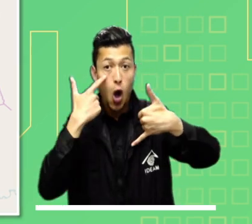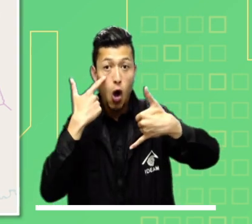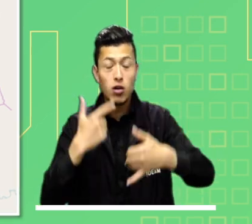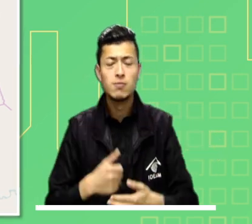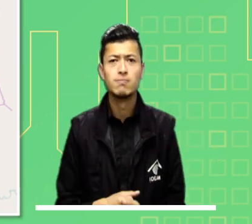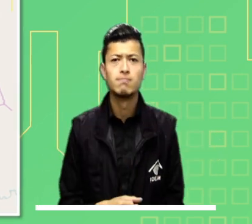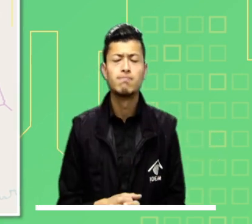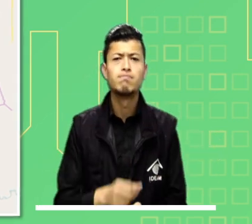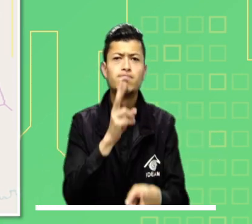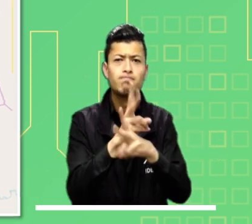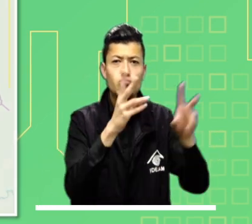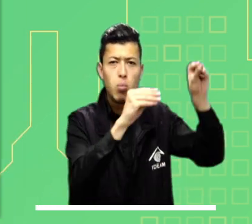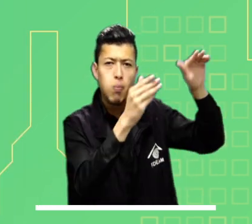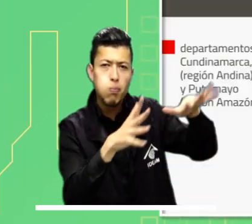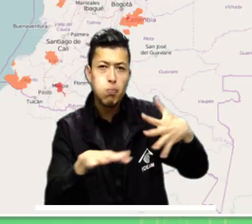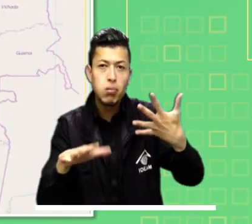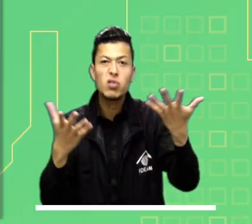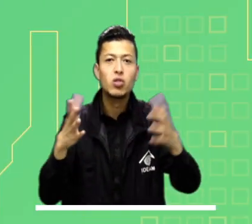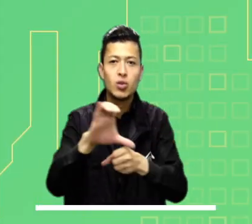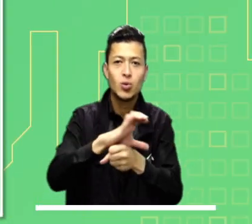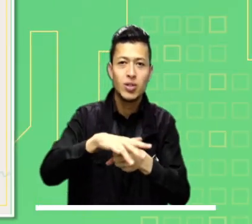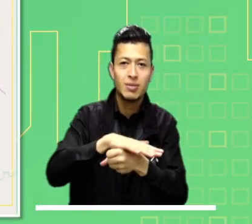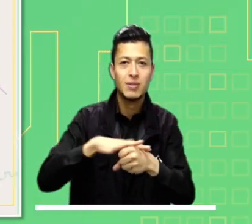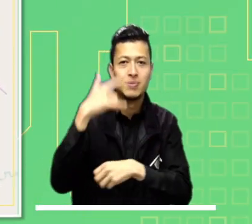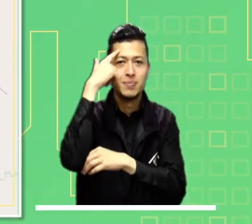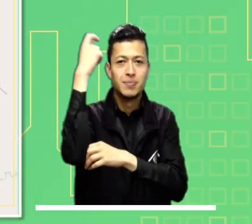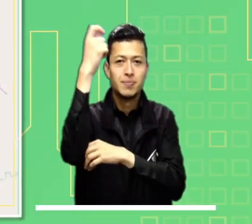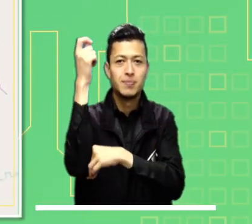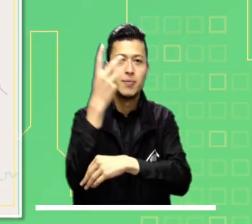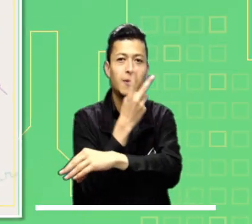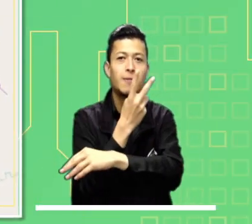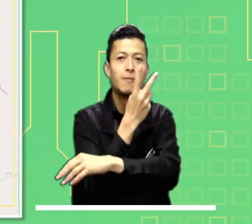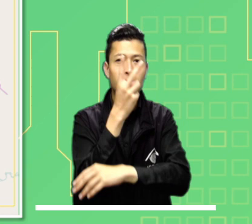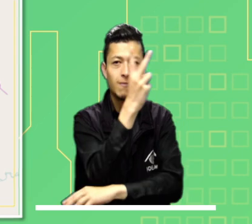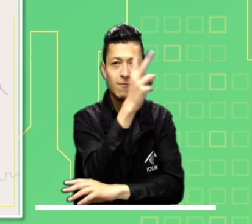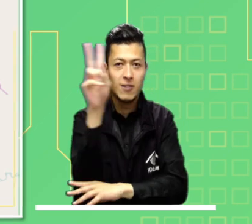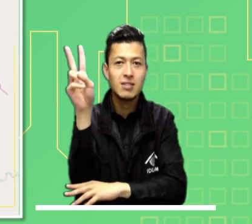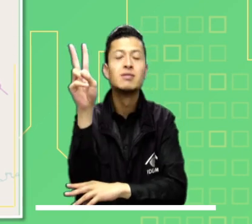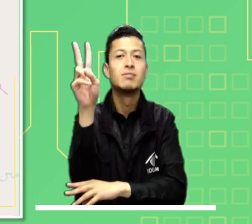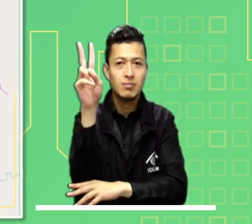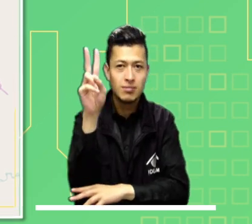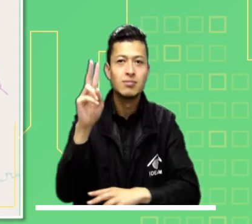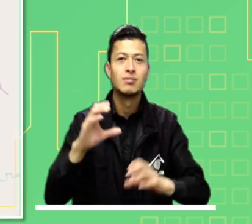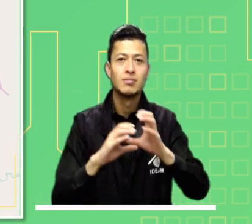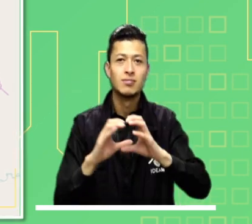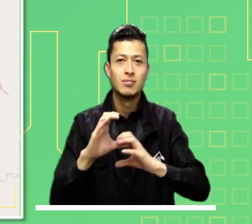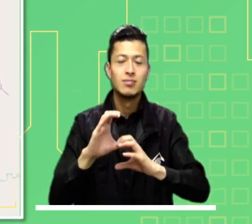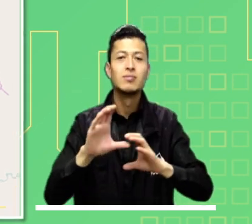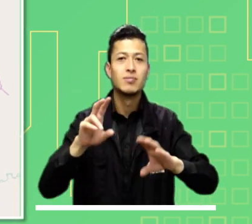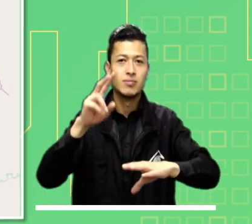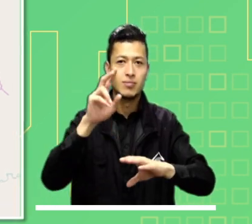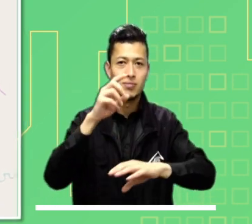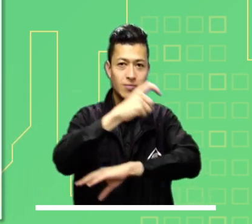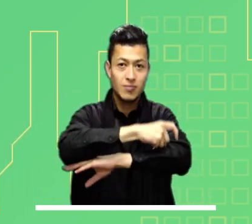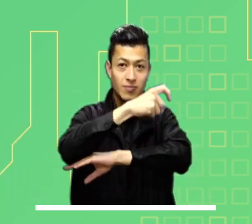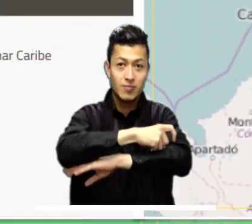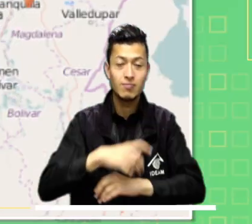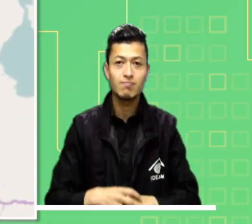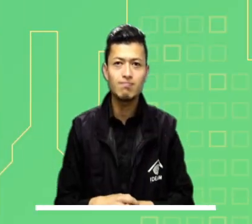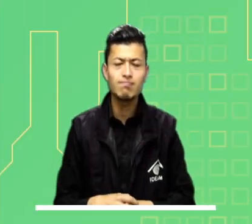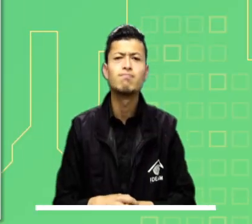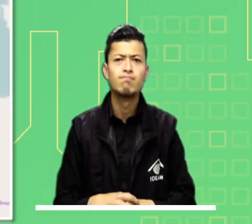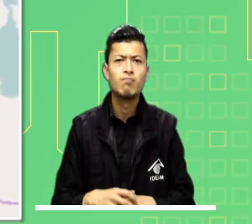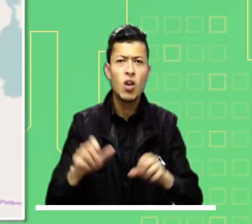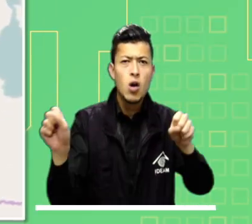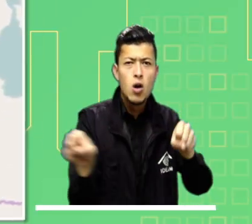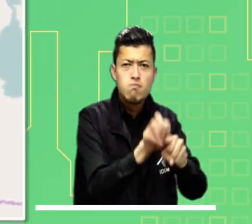y Amazonía. Máxima atención por posibles deslizamientos de tierra, Cundinamarca, Meta, Valle del Cauca y Putumayo.